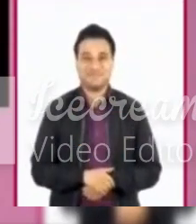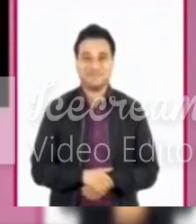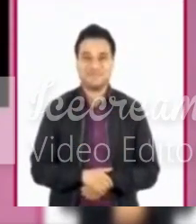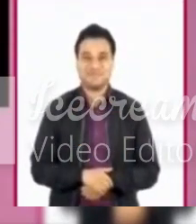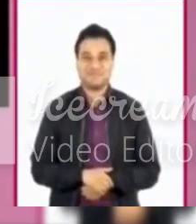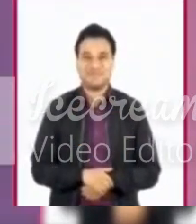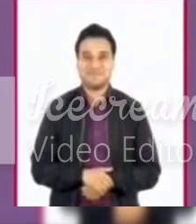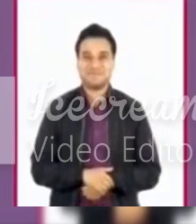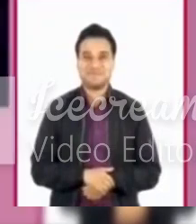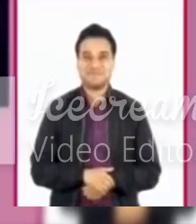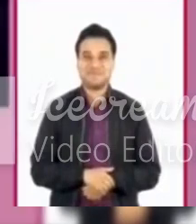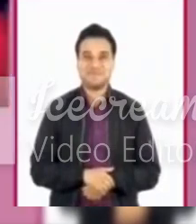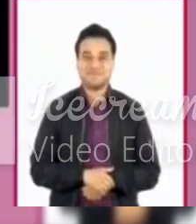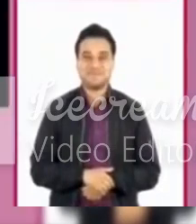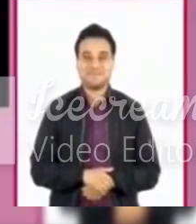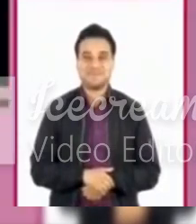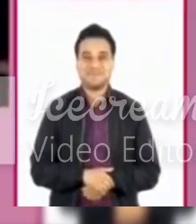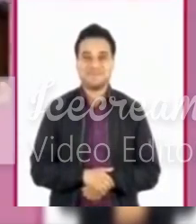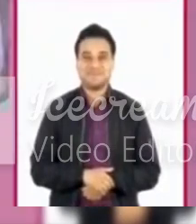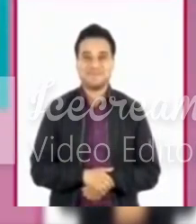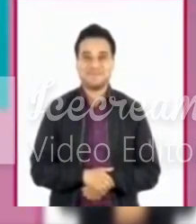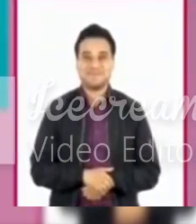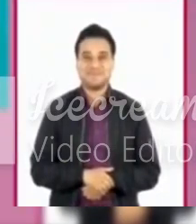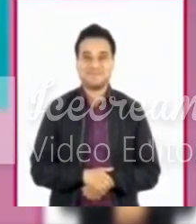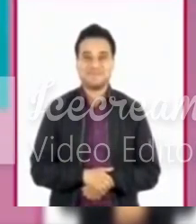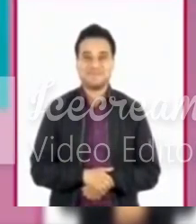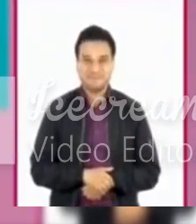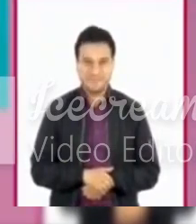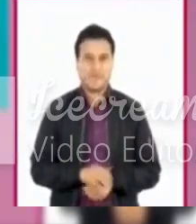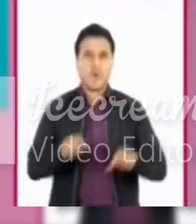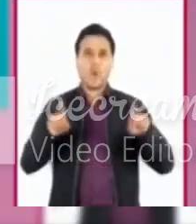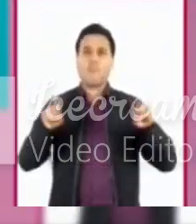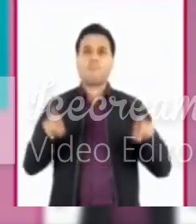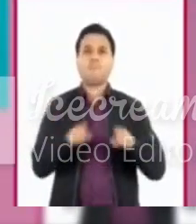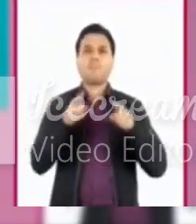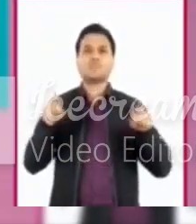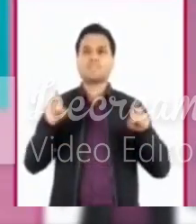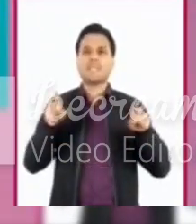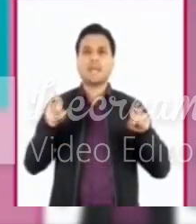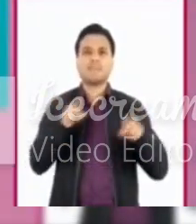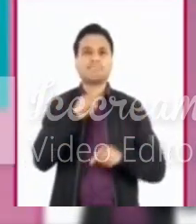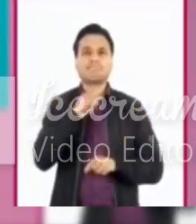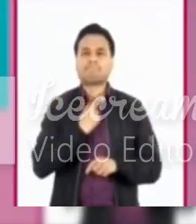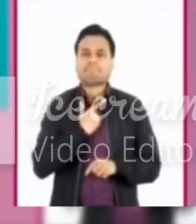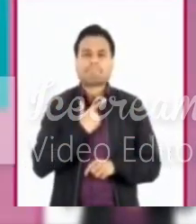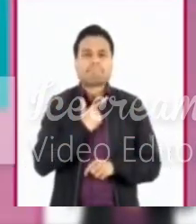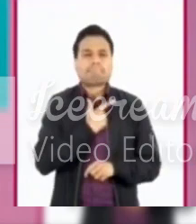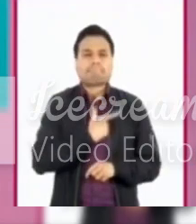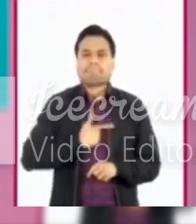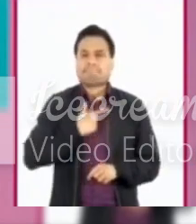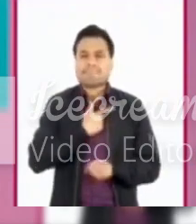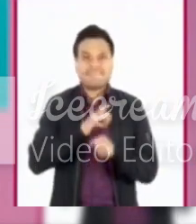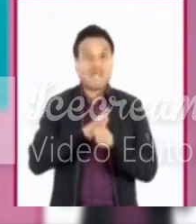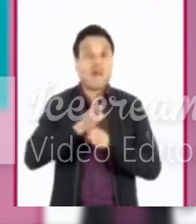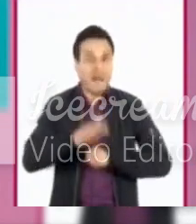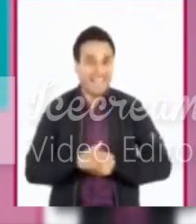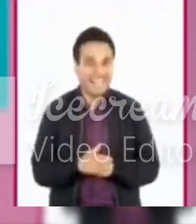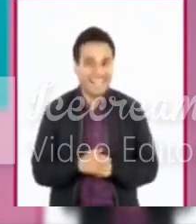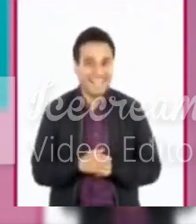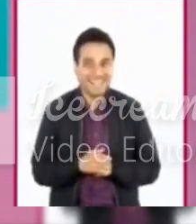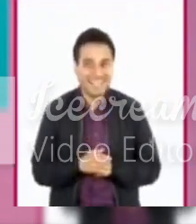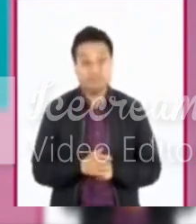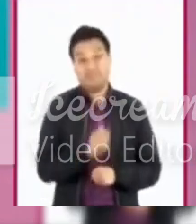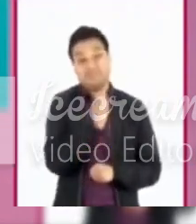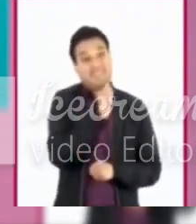¿Cuál es el tipo de música que más te gusta? Sin duda es una pregunta para la que cada